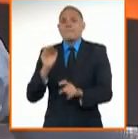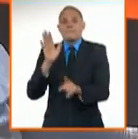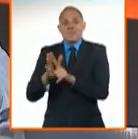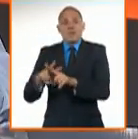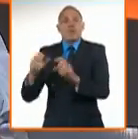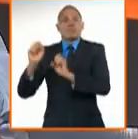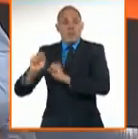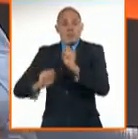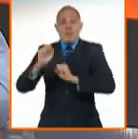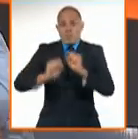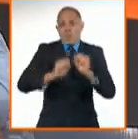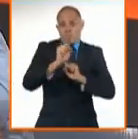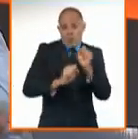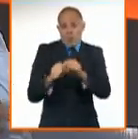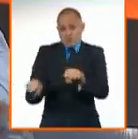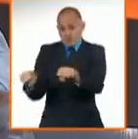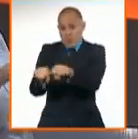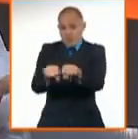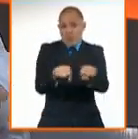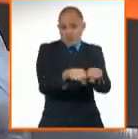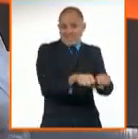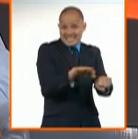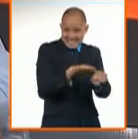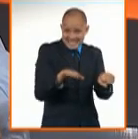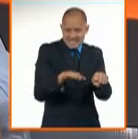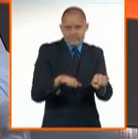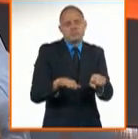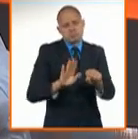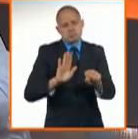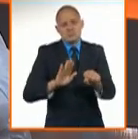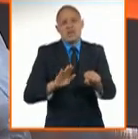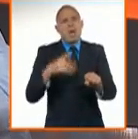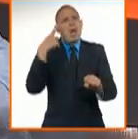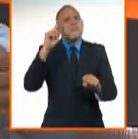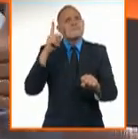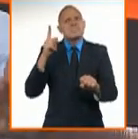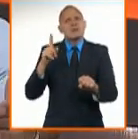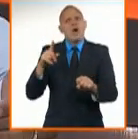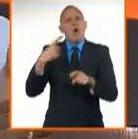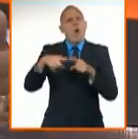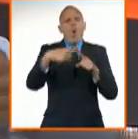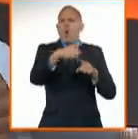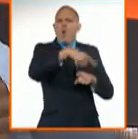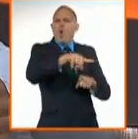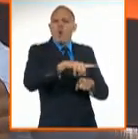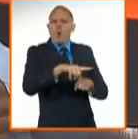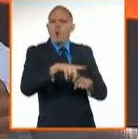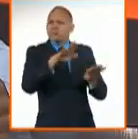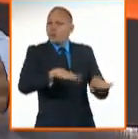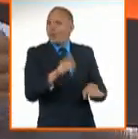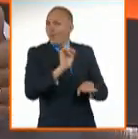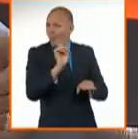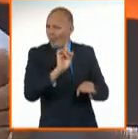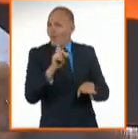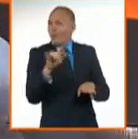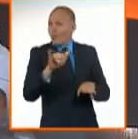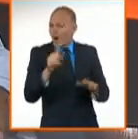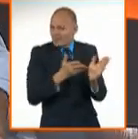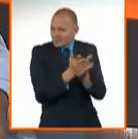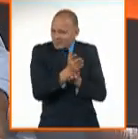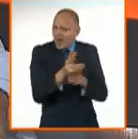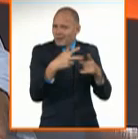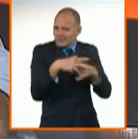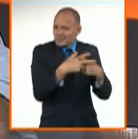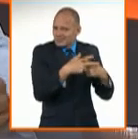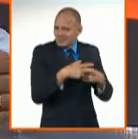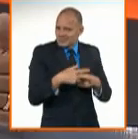a poder enfrentar los meses de julio agosto que son evidentemente los más complejos que tenemos tenemos como expliqué en la máquina número uno de efectos tenemos otros